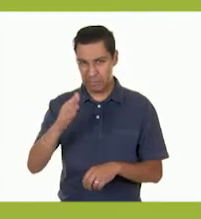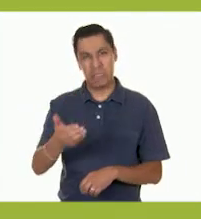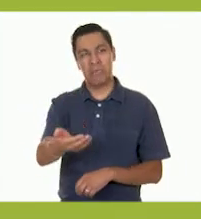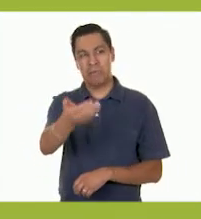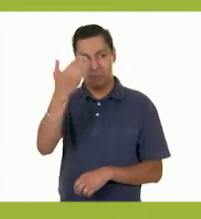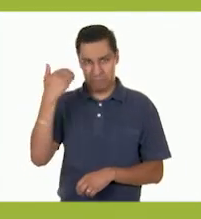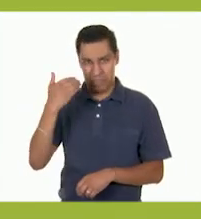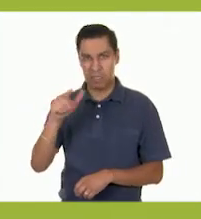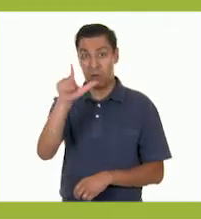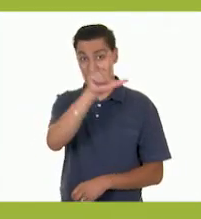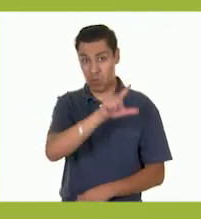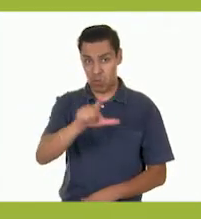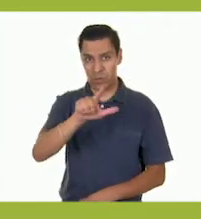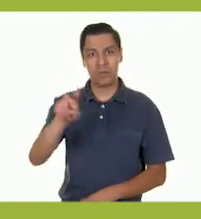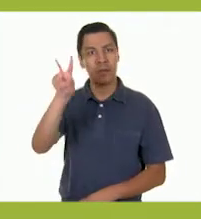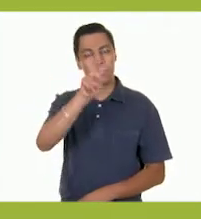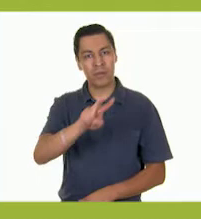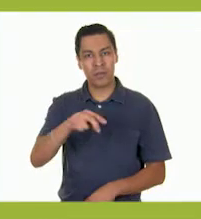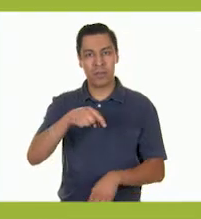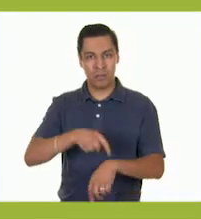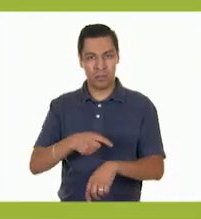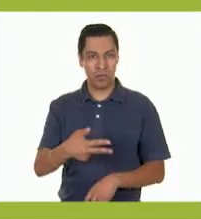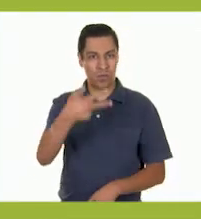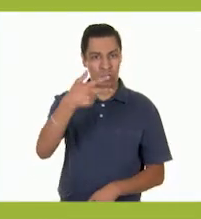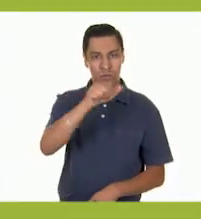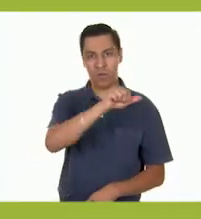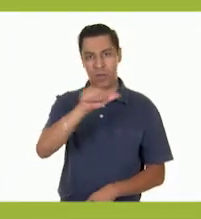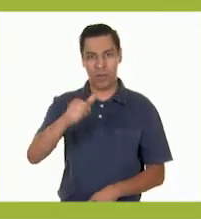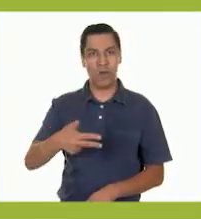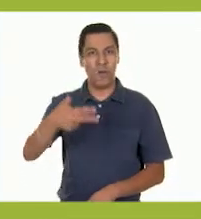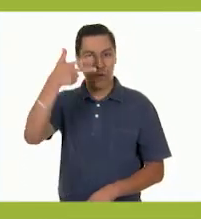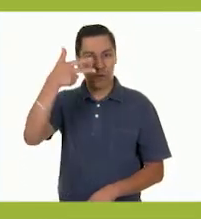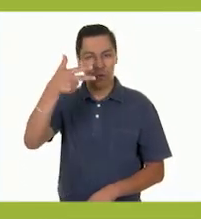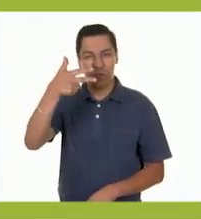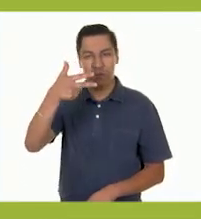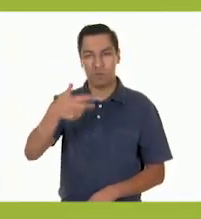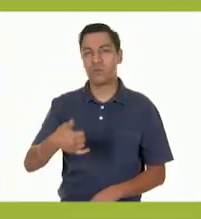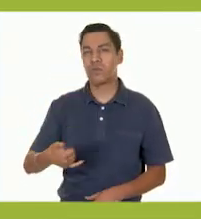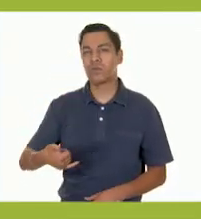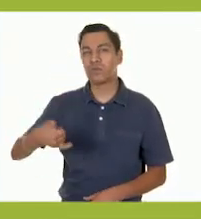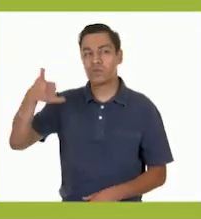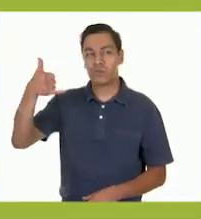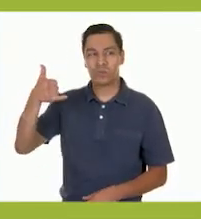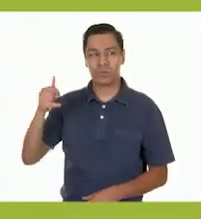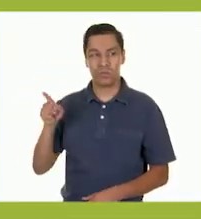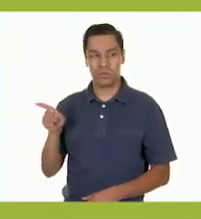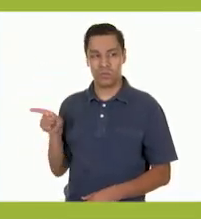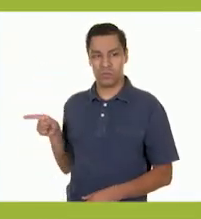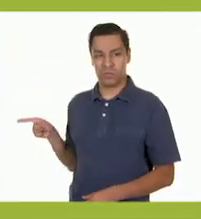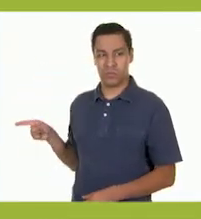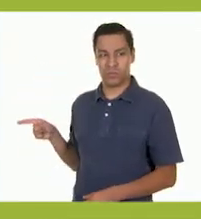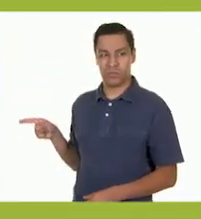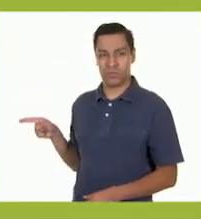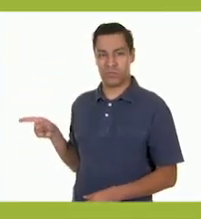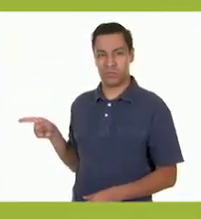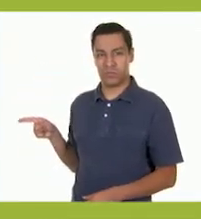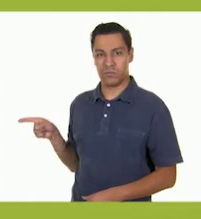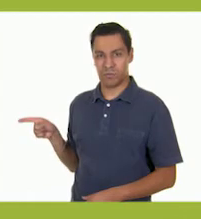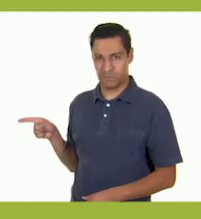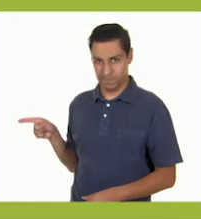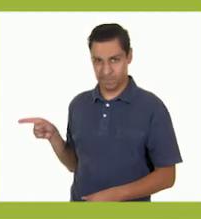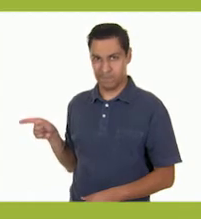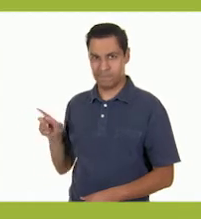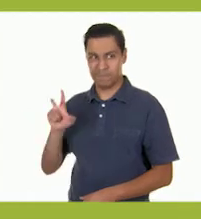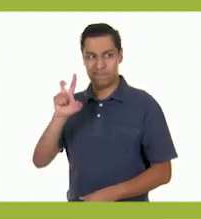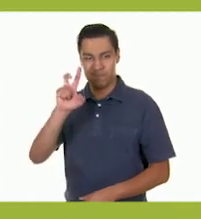maestros de lunes a viernes de 8 a 20 horas al teléfono 55 36 01